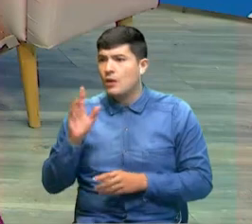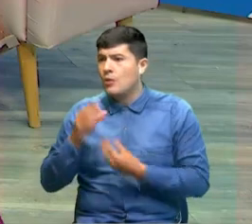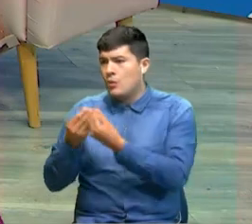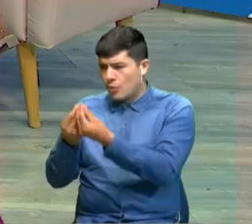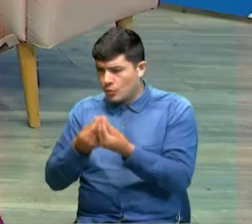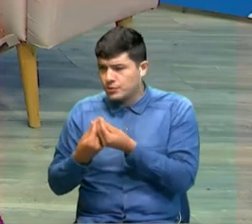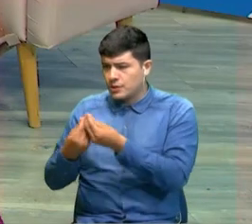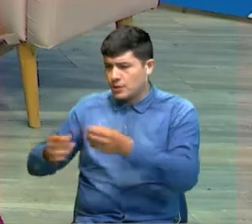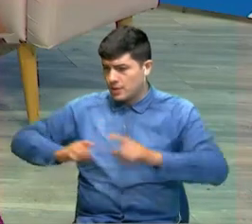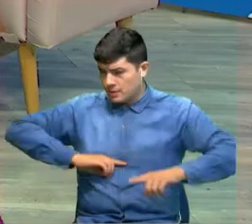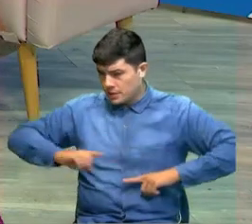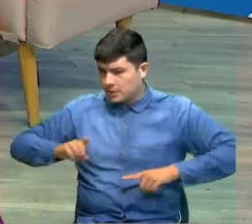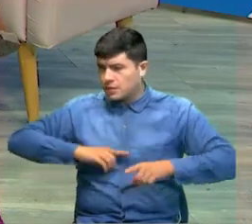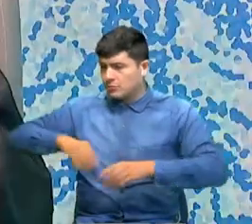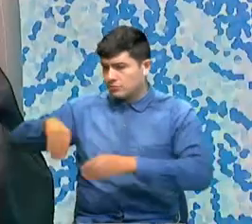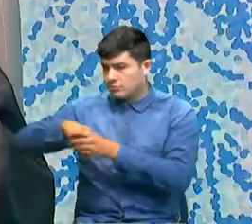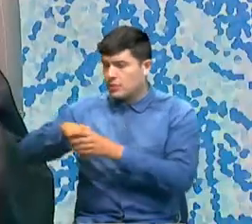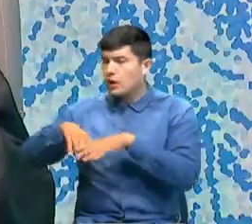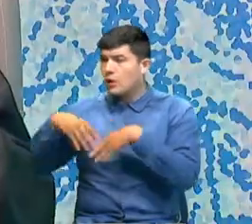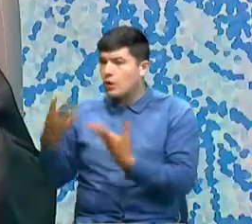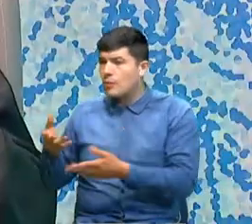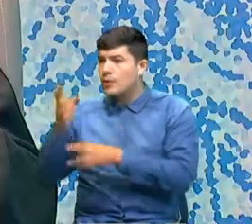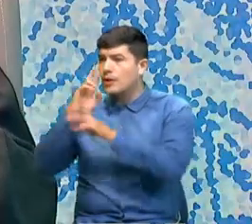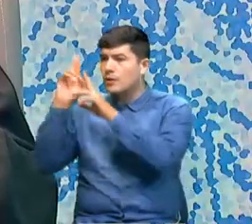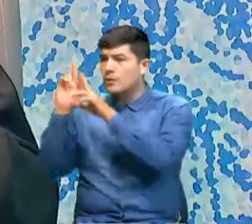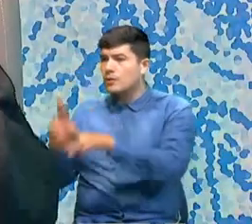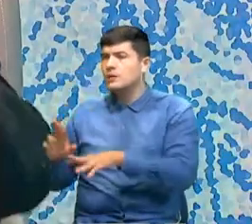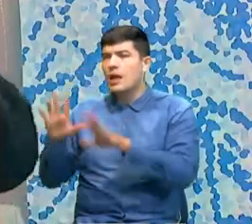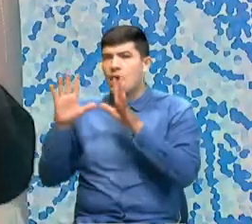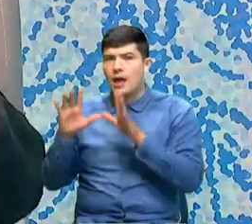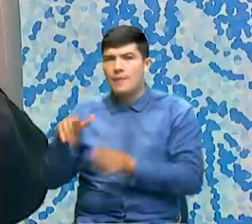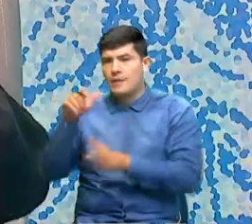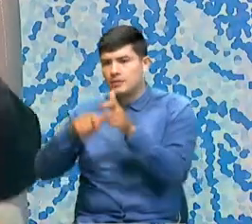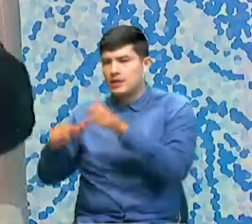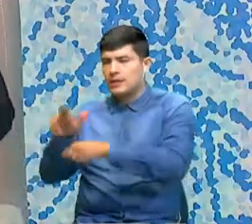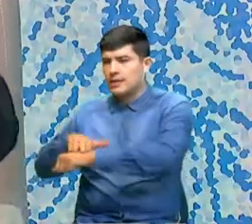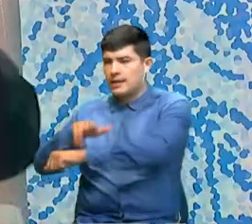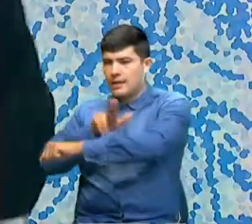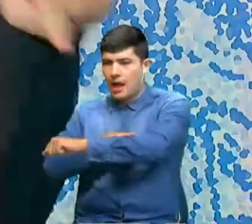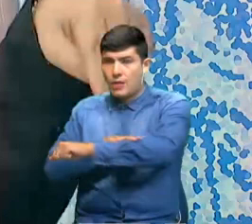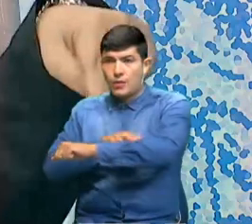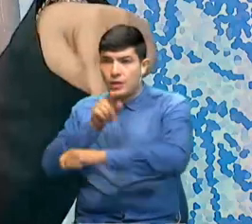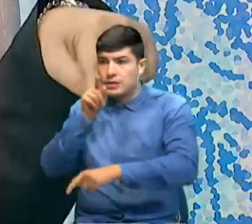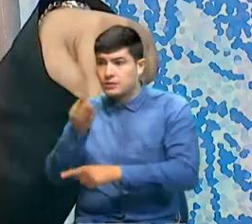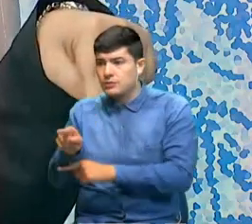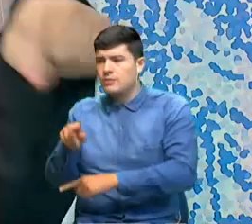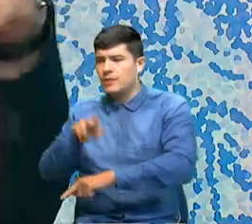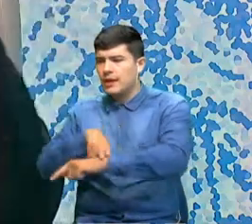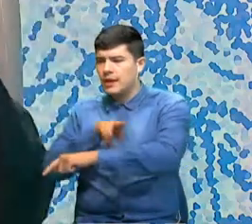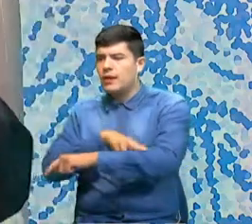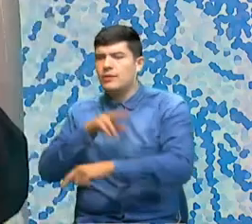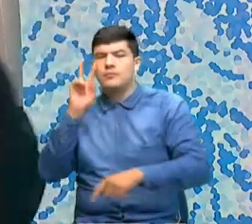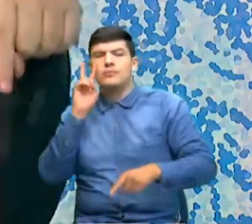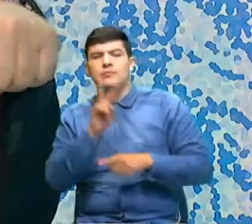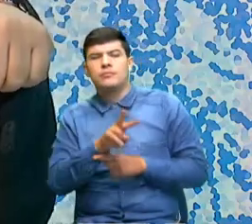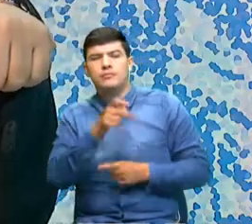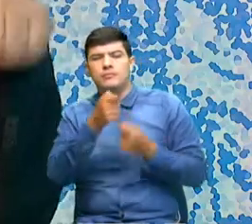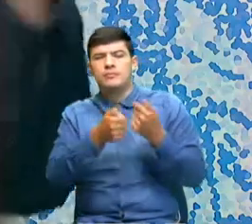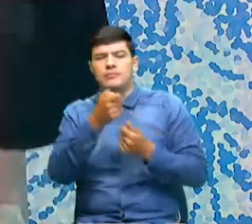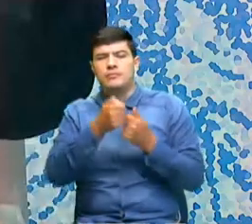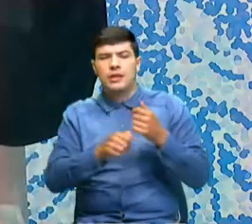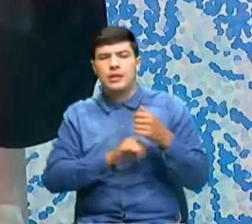de administración. ¿Cómo se va a nombrar? Se van a nombrar por delegados. Y ese es el que va a supervisar los